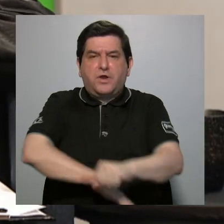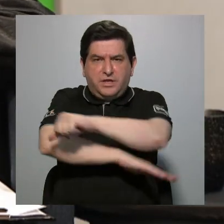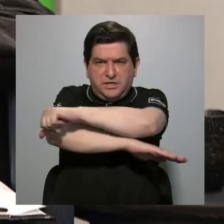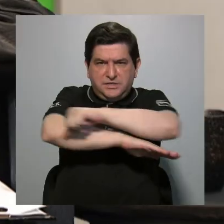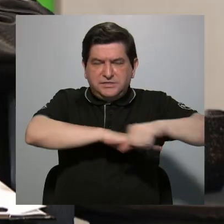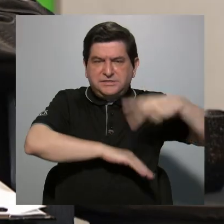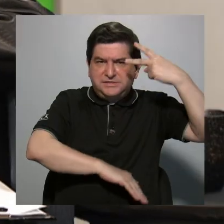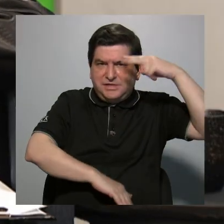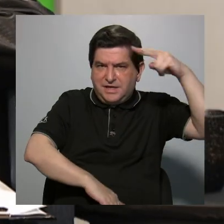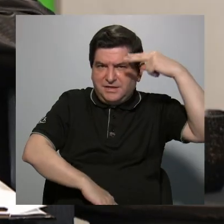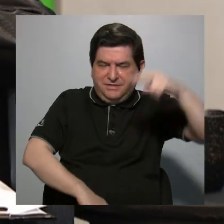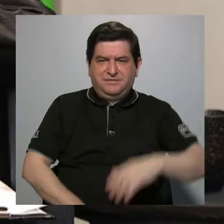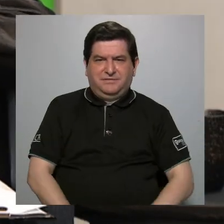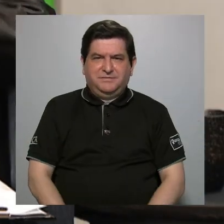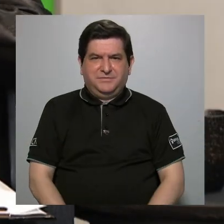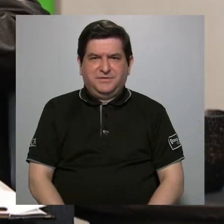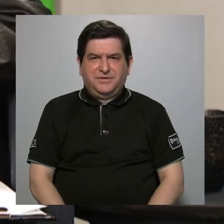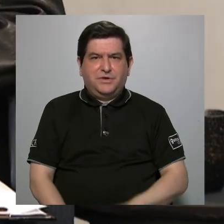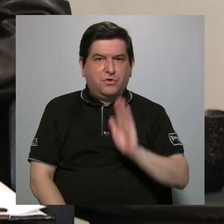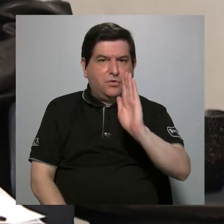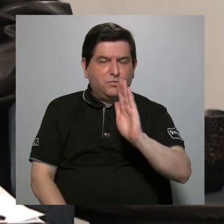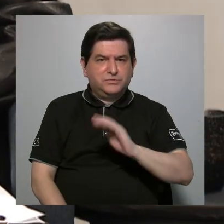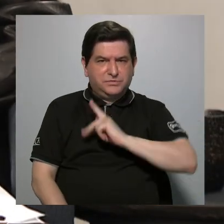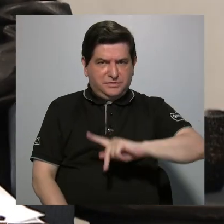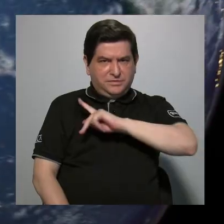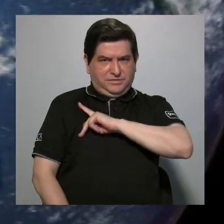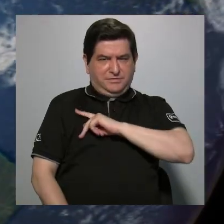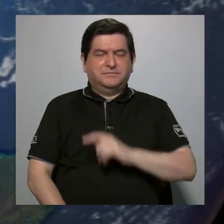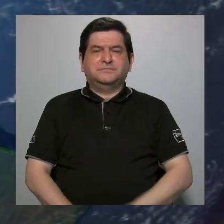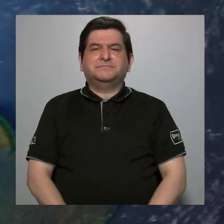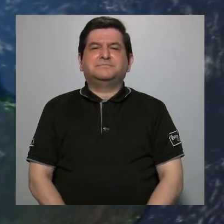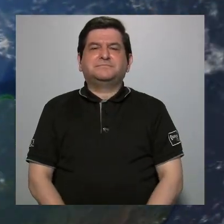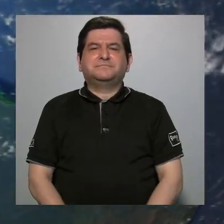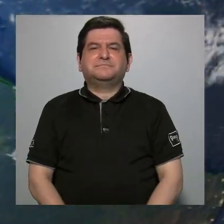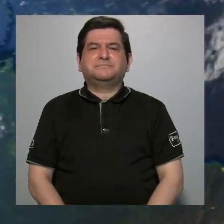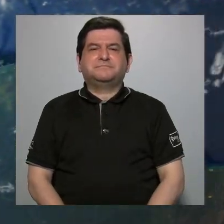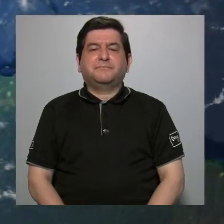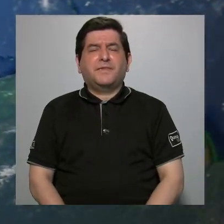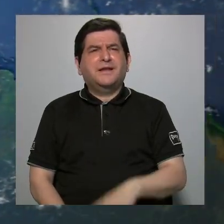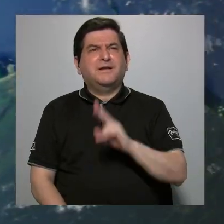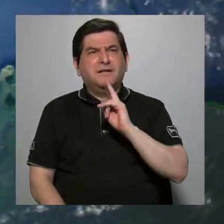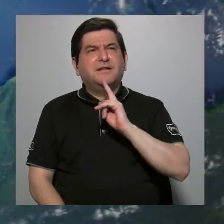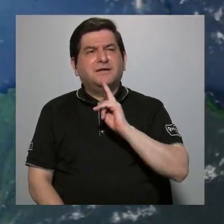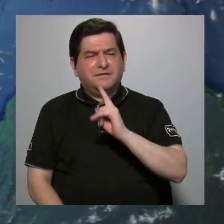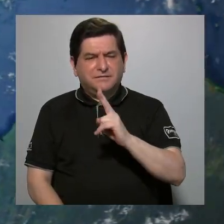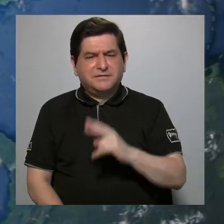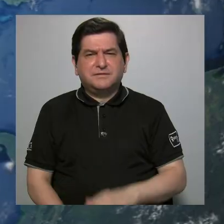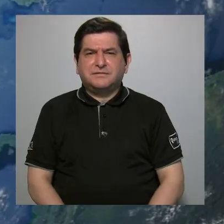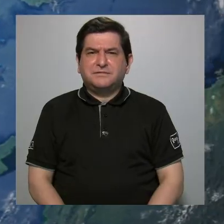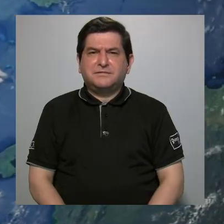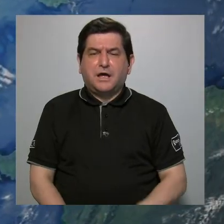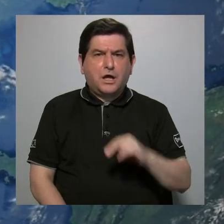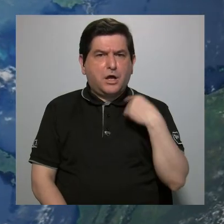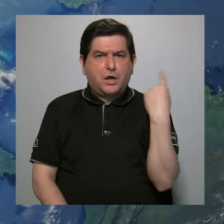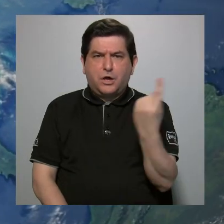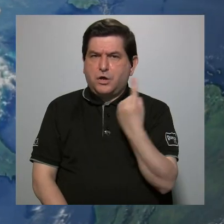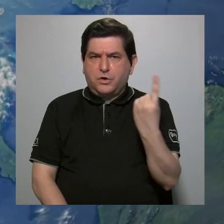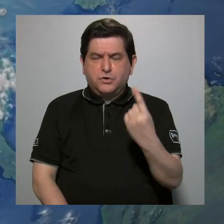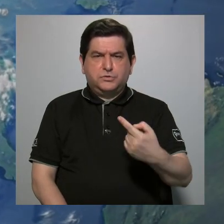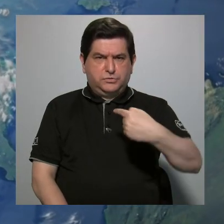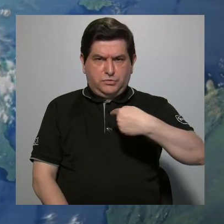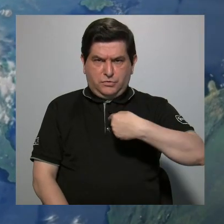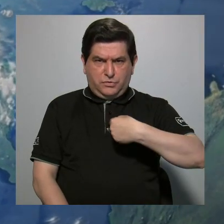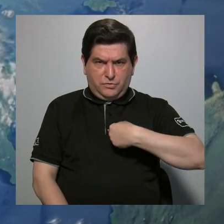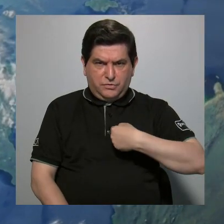la arquitectura mexicana en su persona. Bueno, en realidad no solo la tuvo